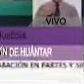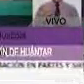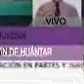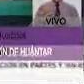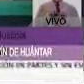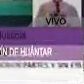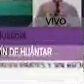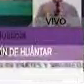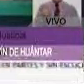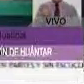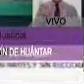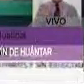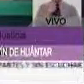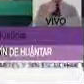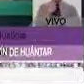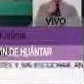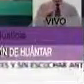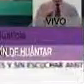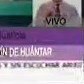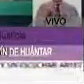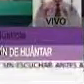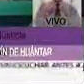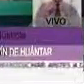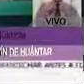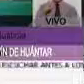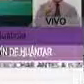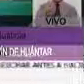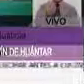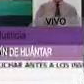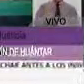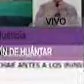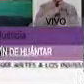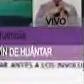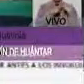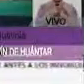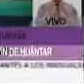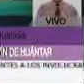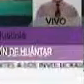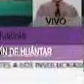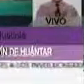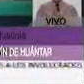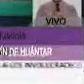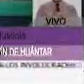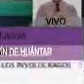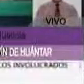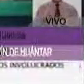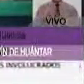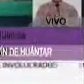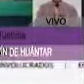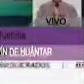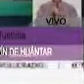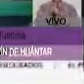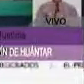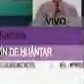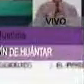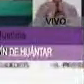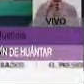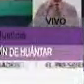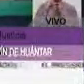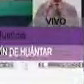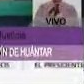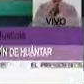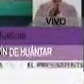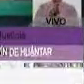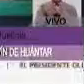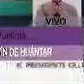sin embargo, eran aquellos que estaban denunciados como autores mediatos y el Ministerio de Defensa. En sede internacional, hay que